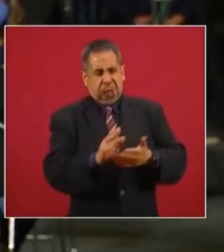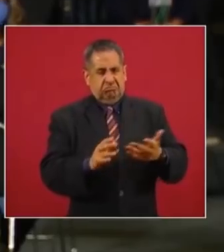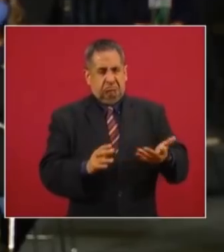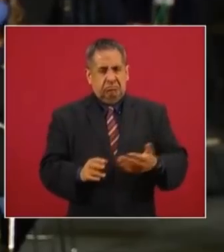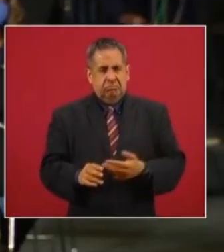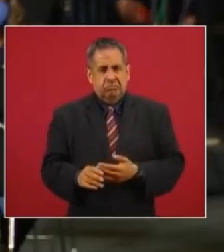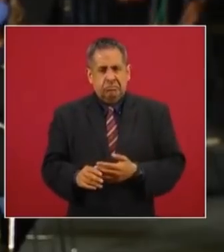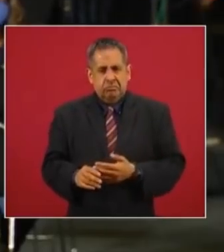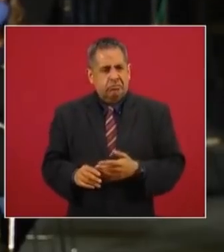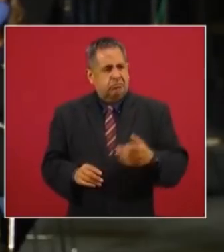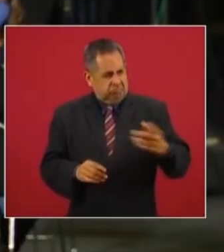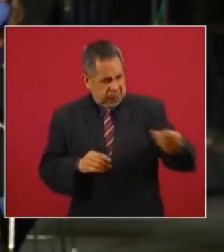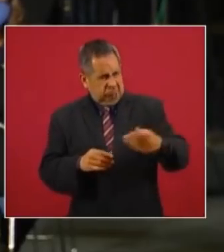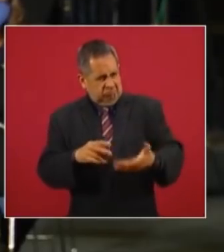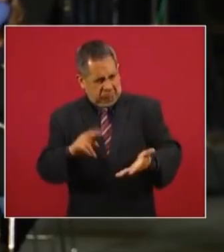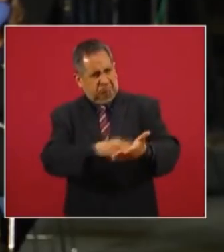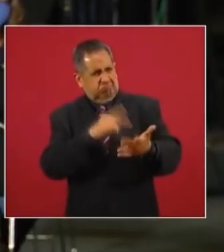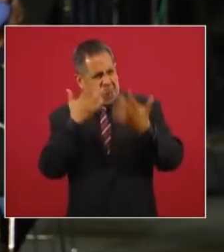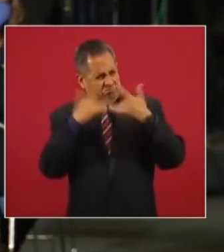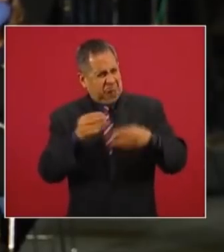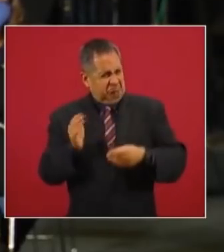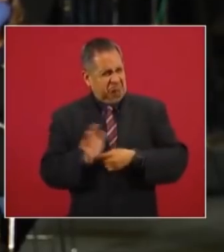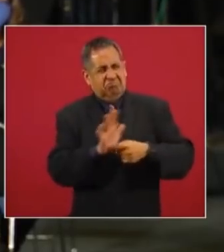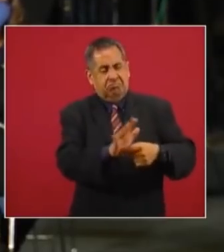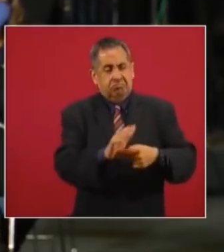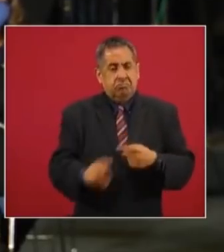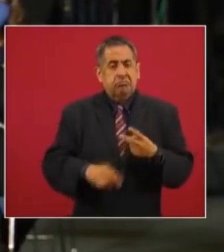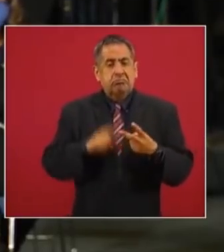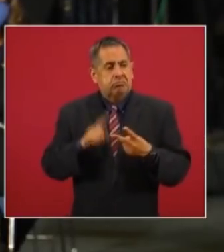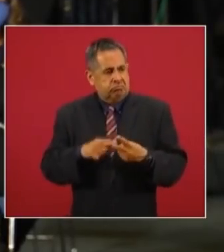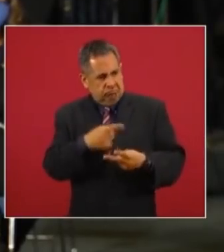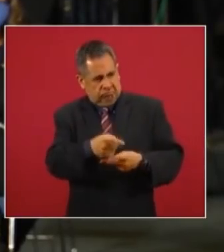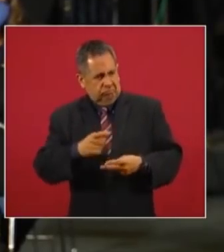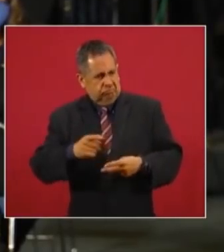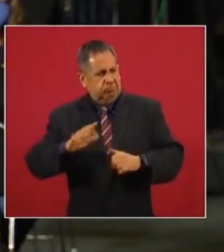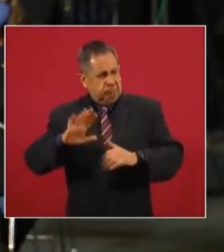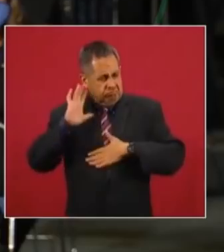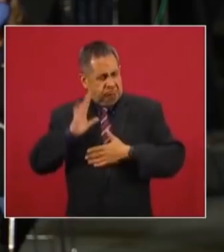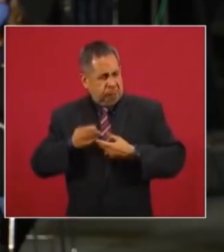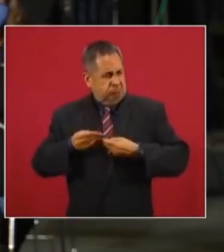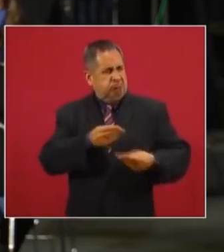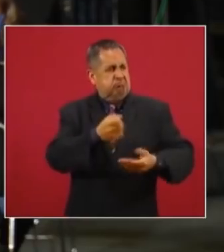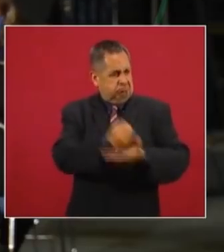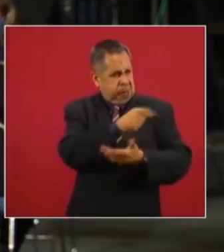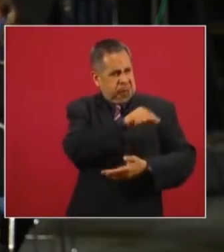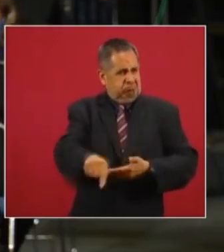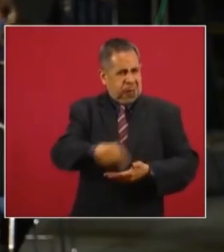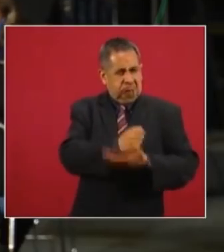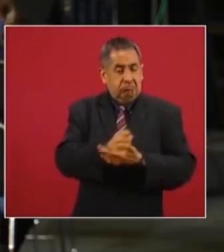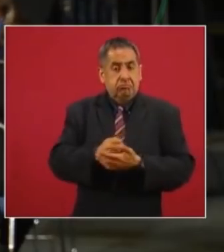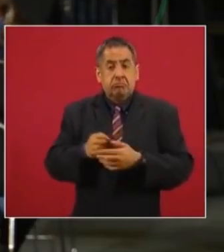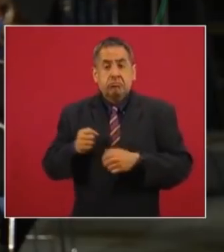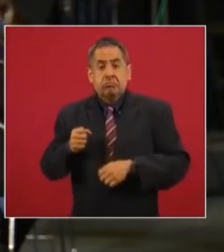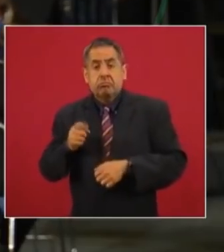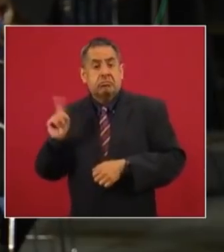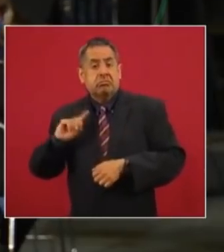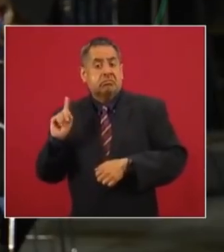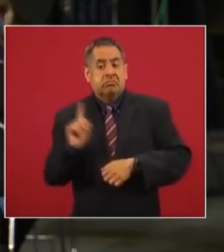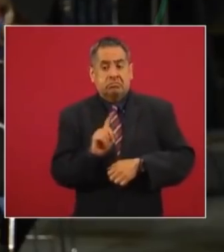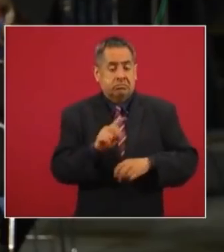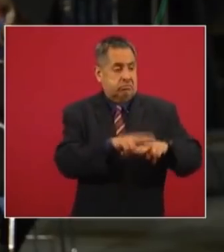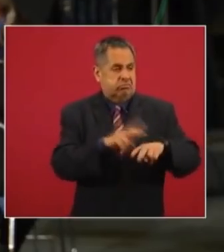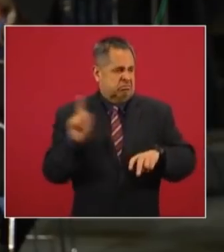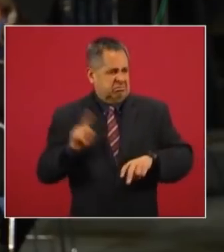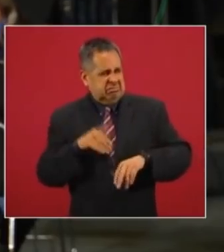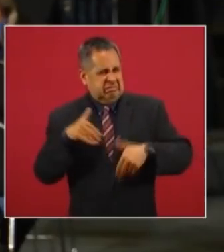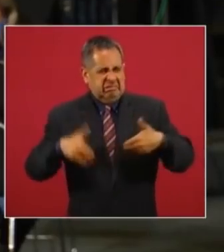prácticamente, 1, firmar su renuncia, y 2, le pide firmar un compromiso prácticamente a la fuerza, va a su lugar y no deja